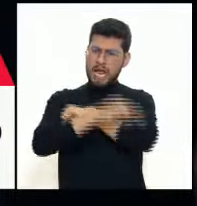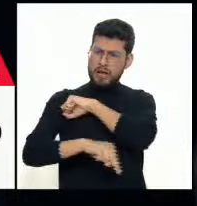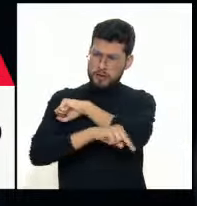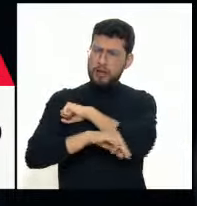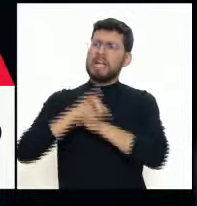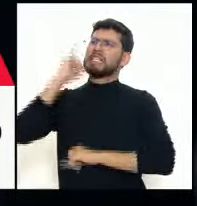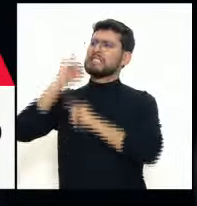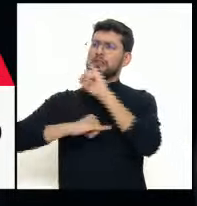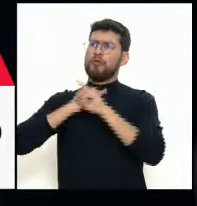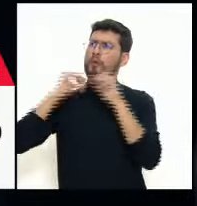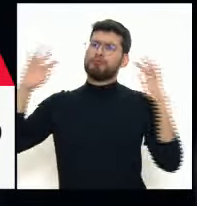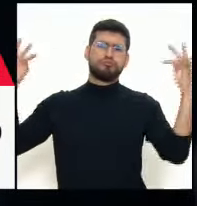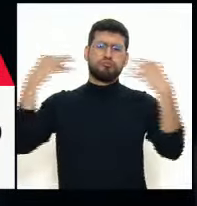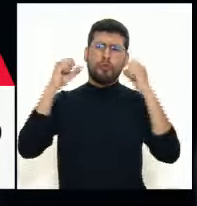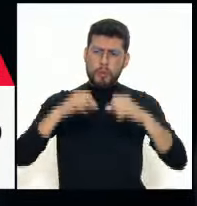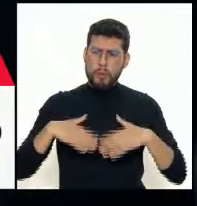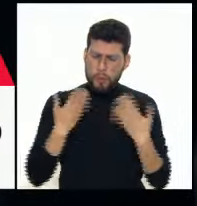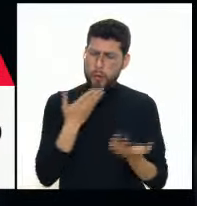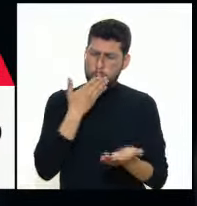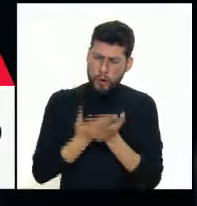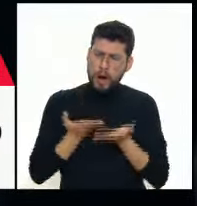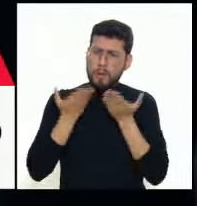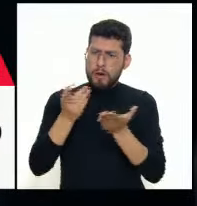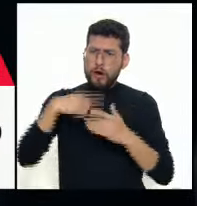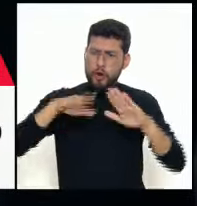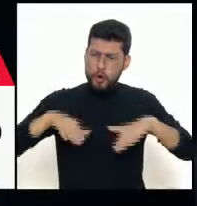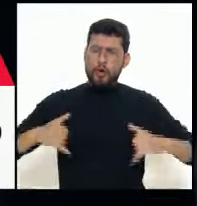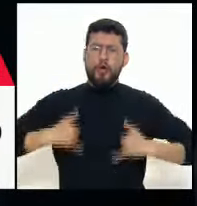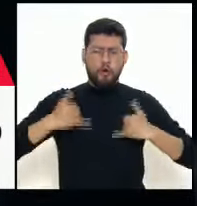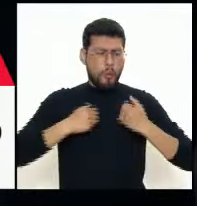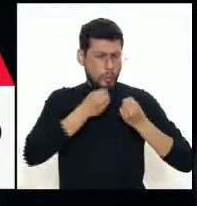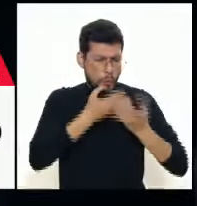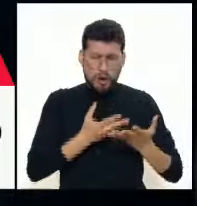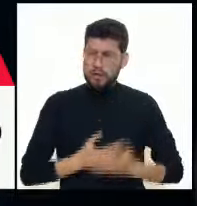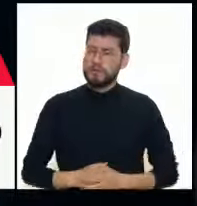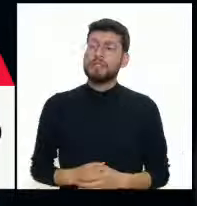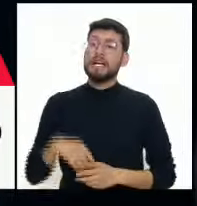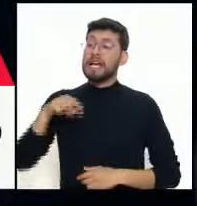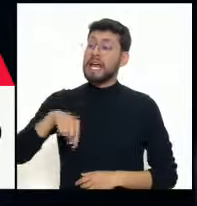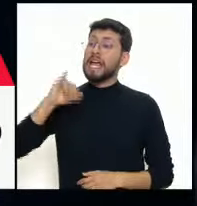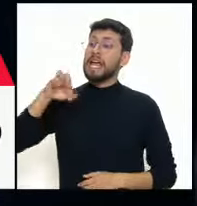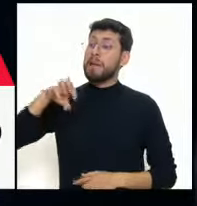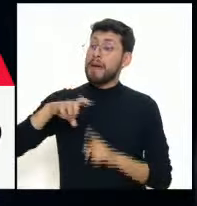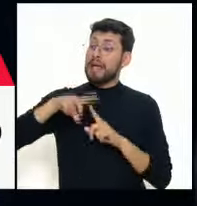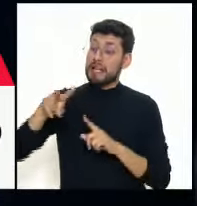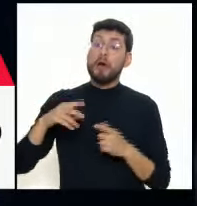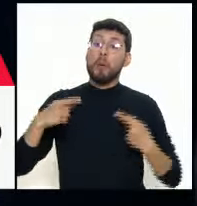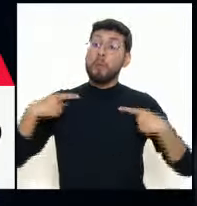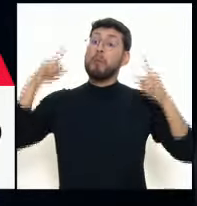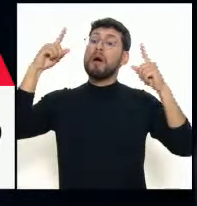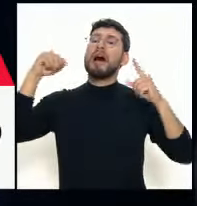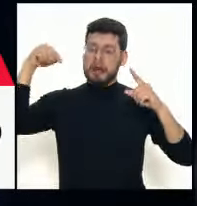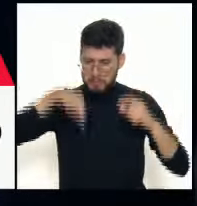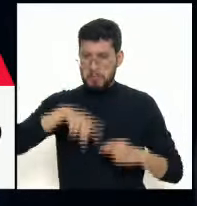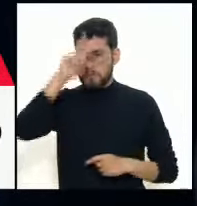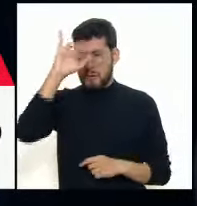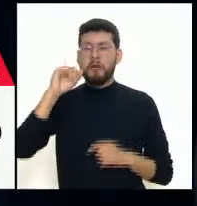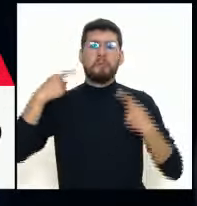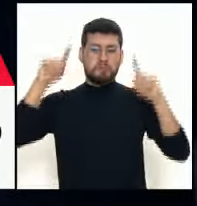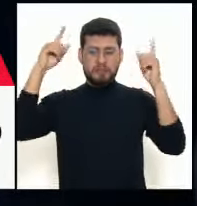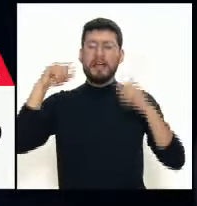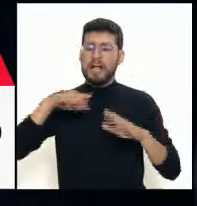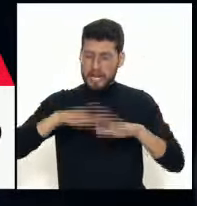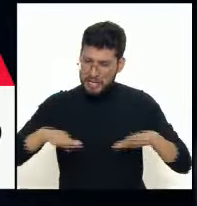contenido infantil y juvenil de calidad. El éxito de Canal IP será el éxito de nuestro país, de nuestro